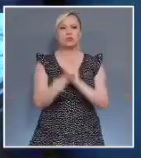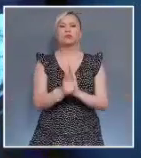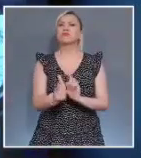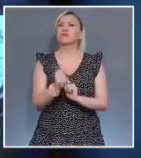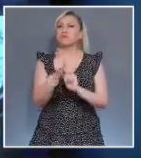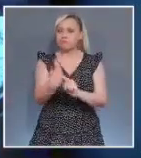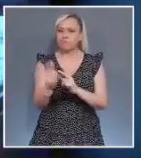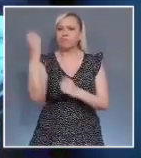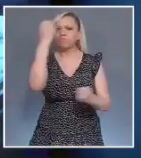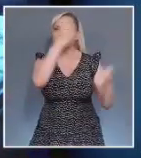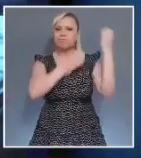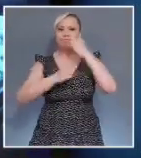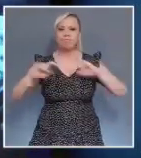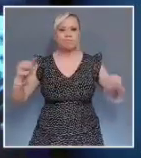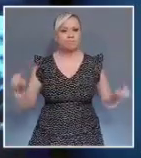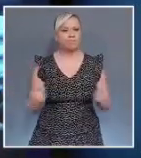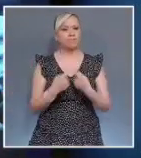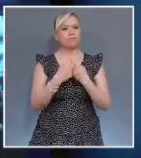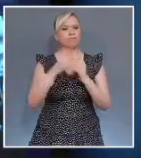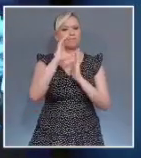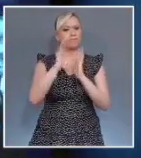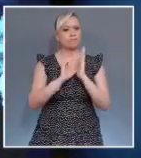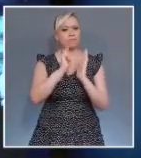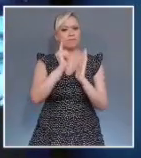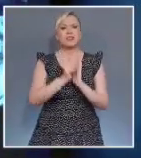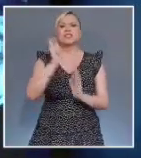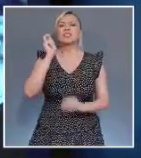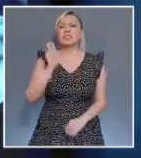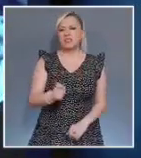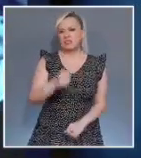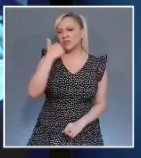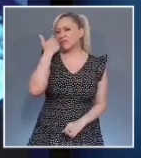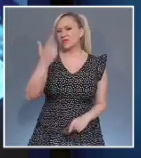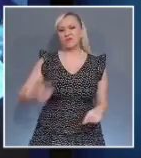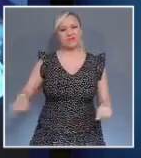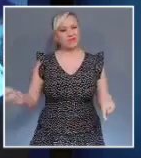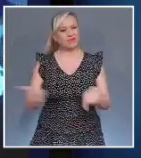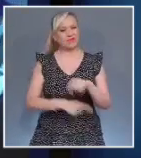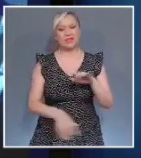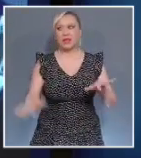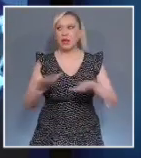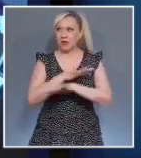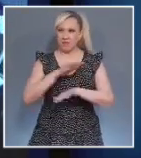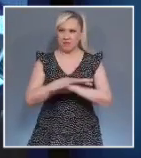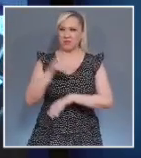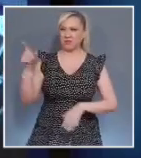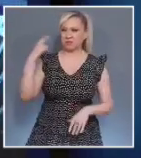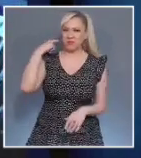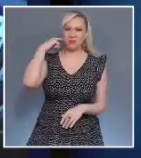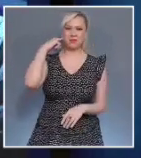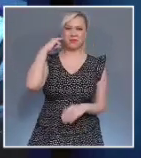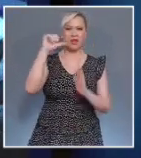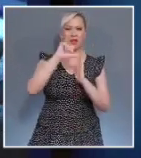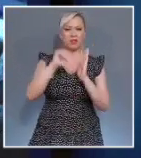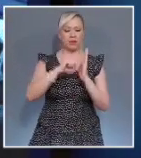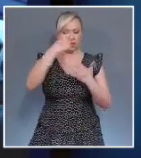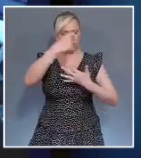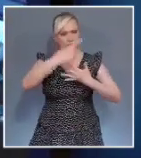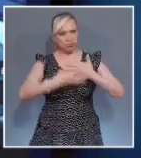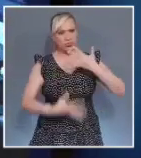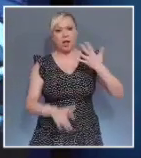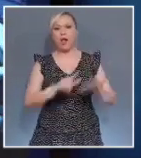de inconstitucionalidad en la que se pide invalidar las reformas a diversos artículos de la ley de la Guardia